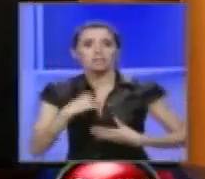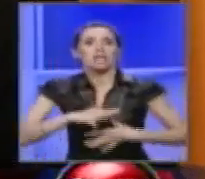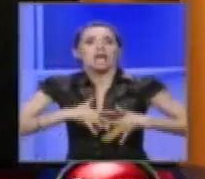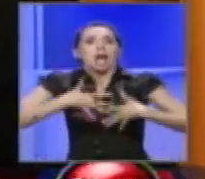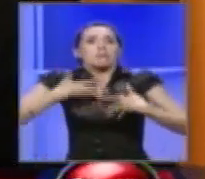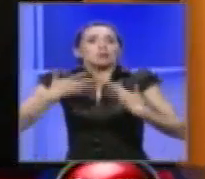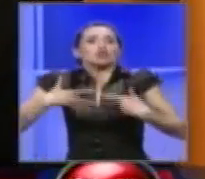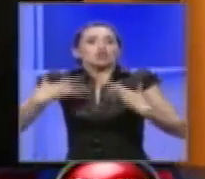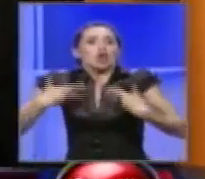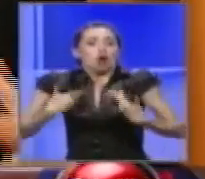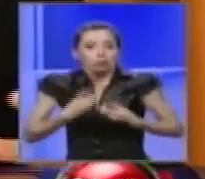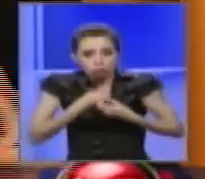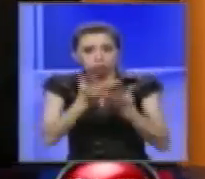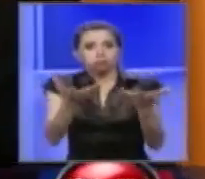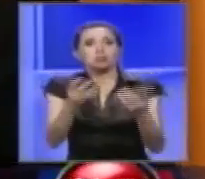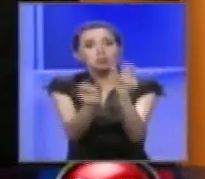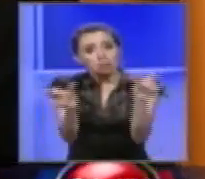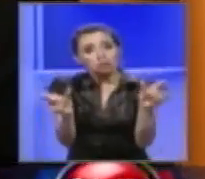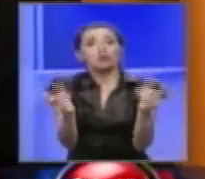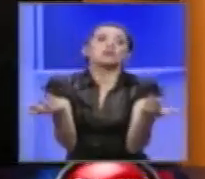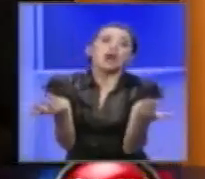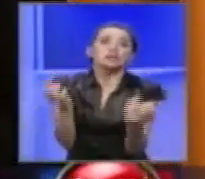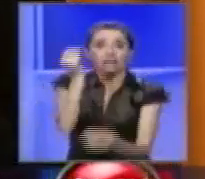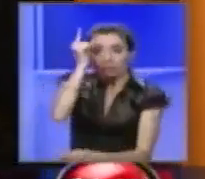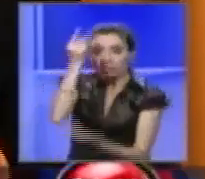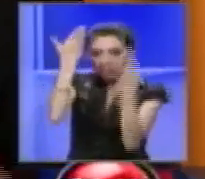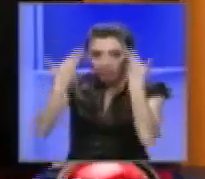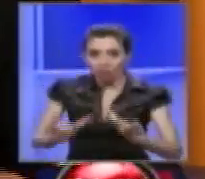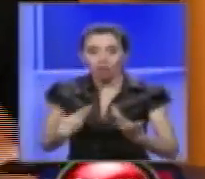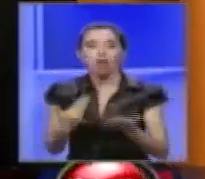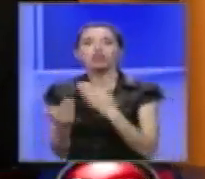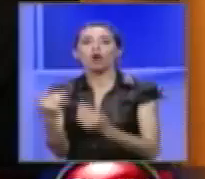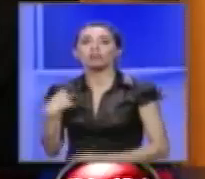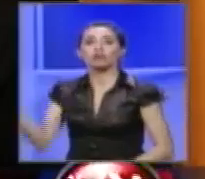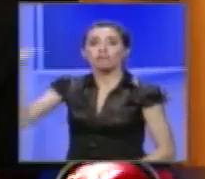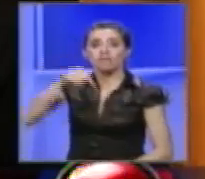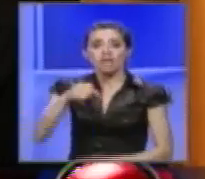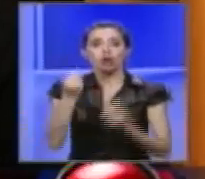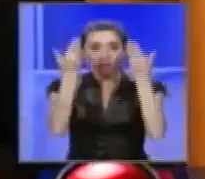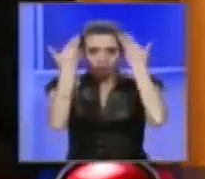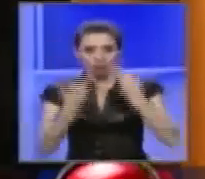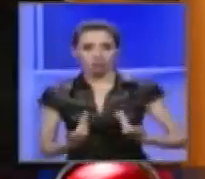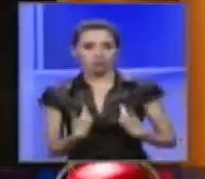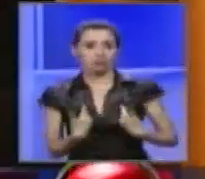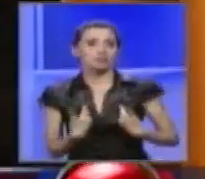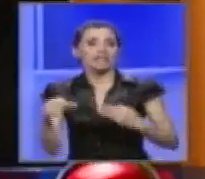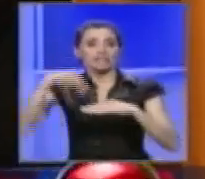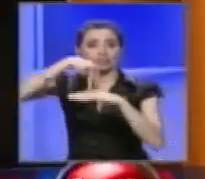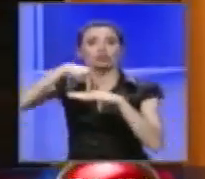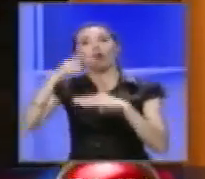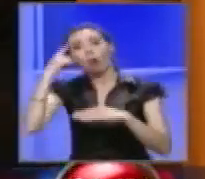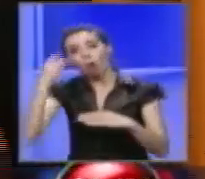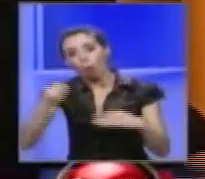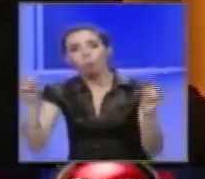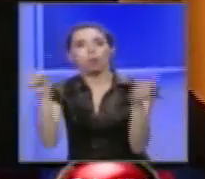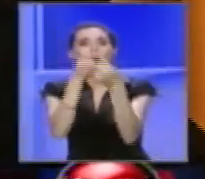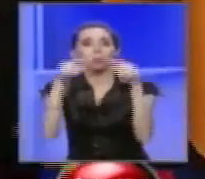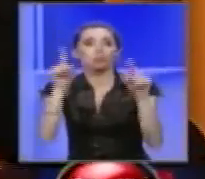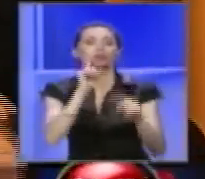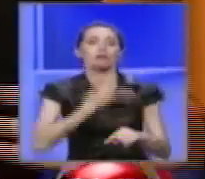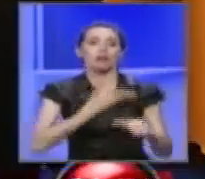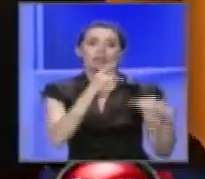espero que me entiendan y que sepan de dónde vengo y de qué estoy hecho. De eso se trata el escenario. Obviamente, la música, pues, tenemos mi historia,